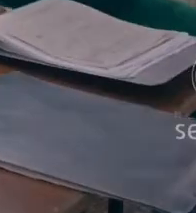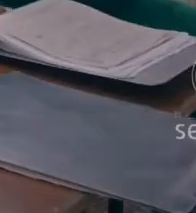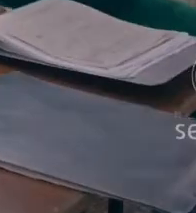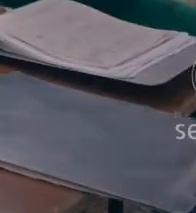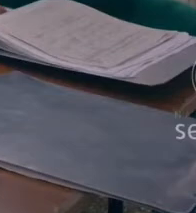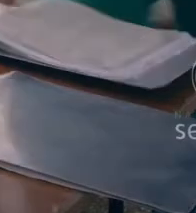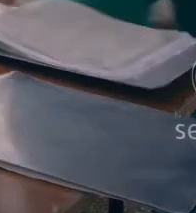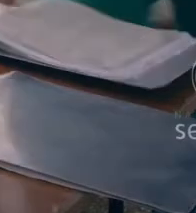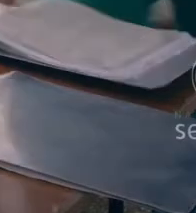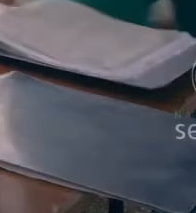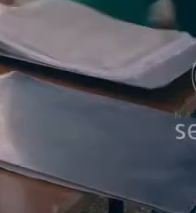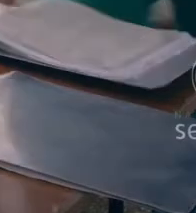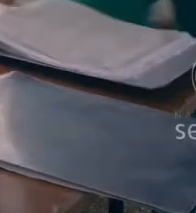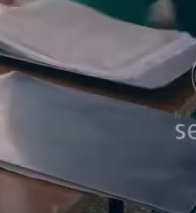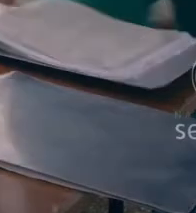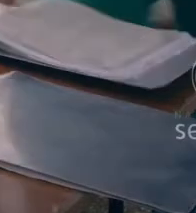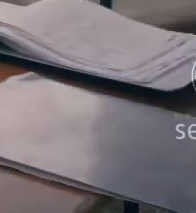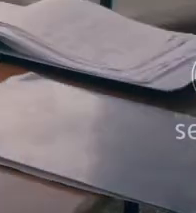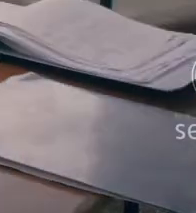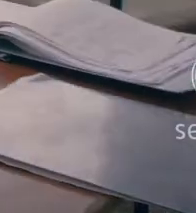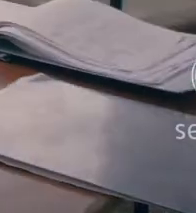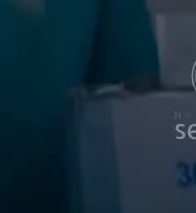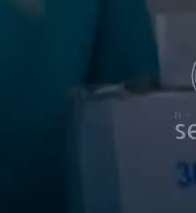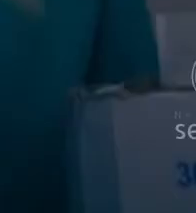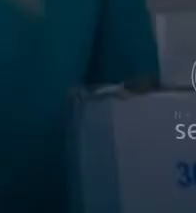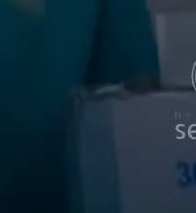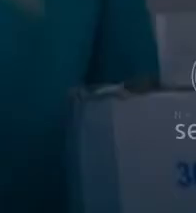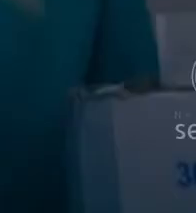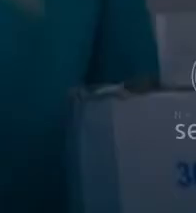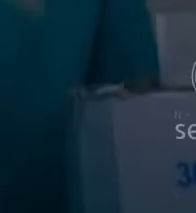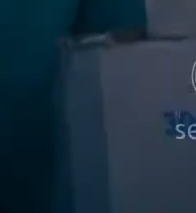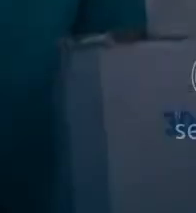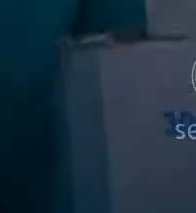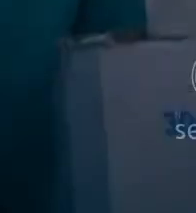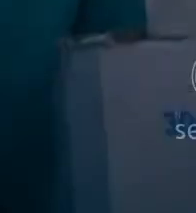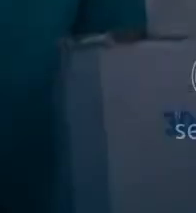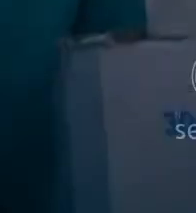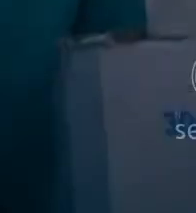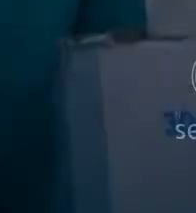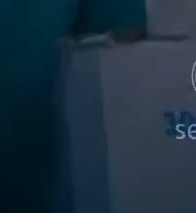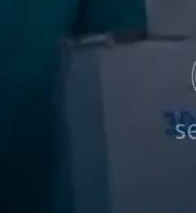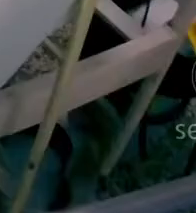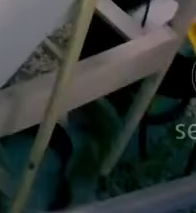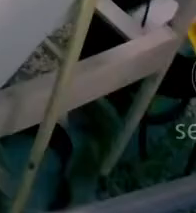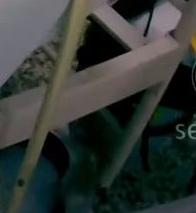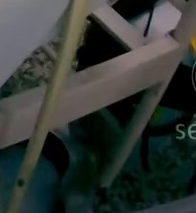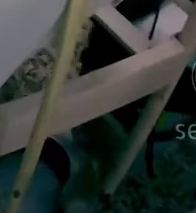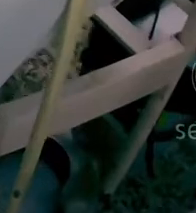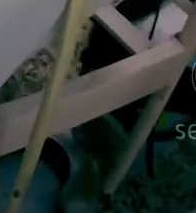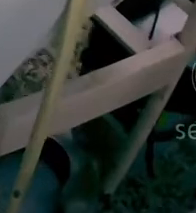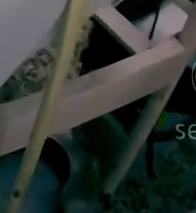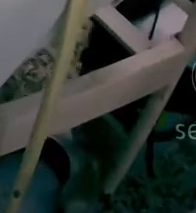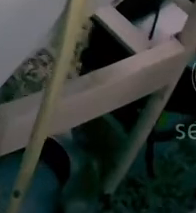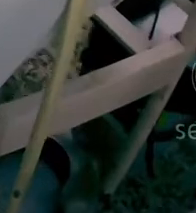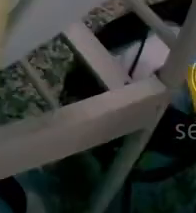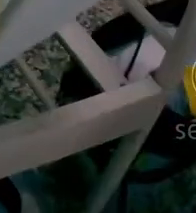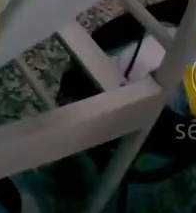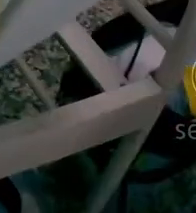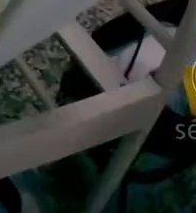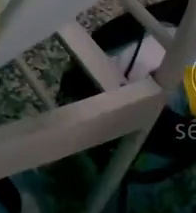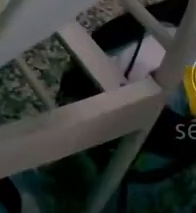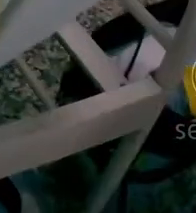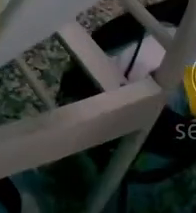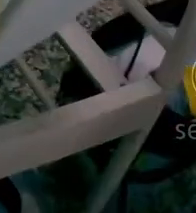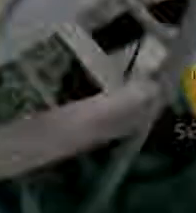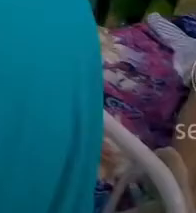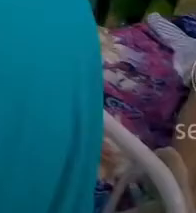fallecer niños, desgraciadamente fallecer embarazadas con su producto de la concepción. El cansancio nos llevó en algún momento a romper